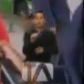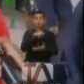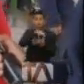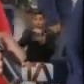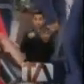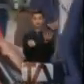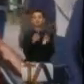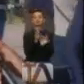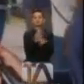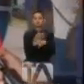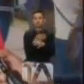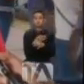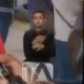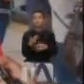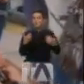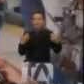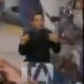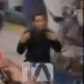5 y